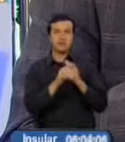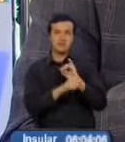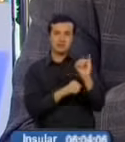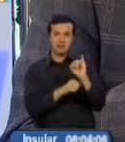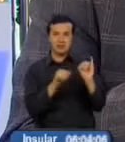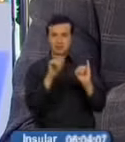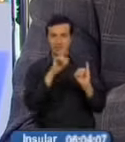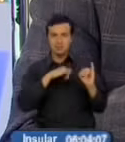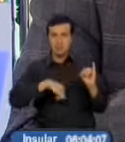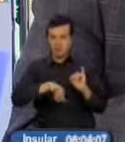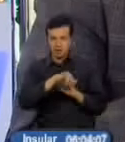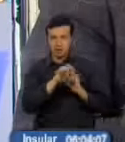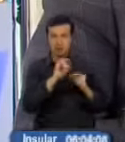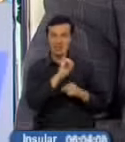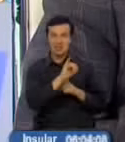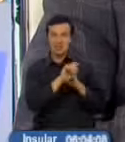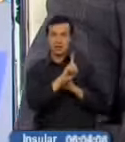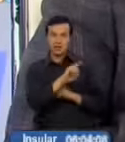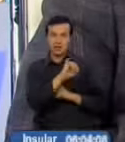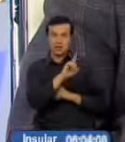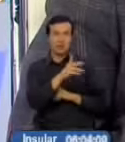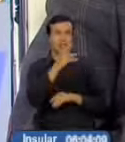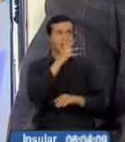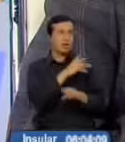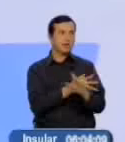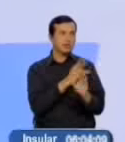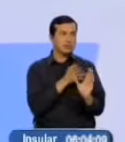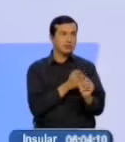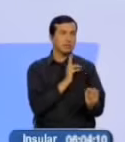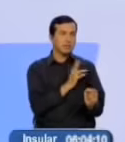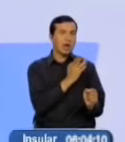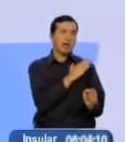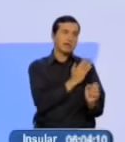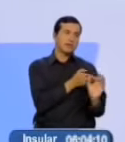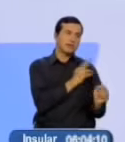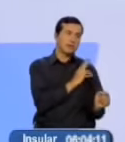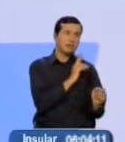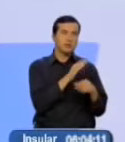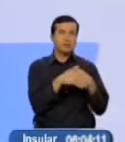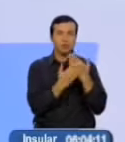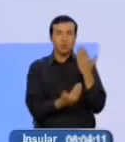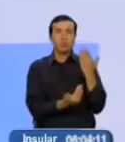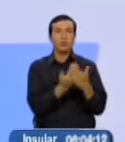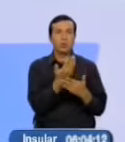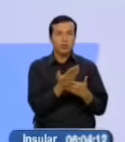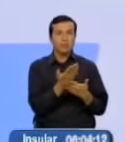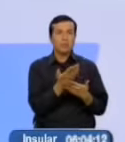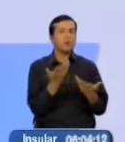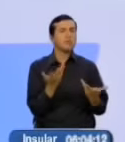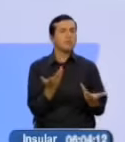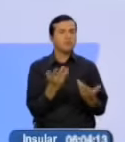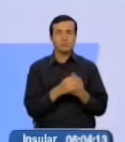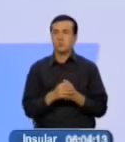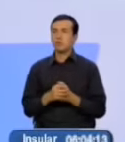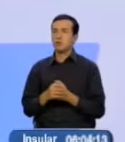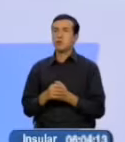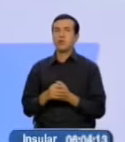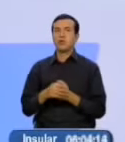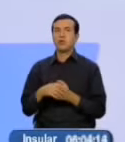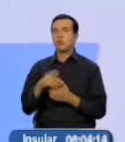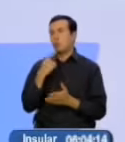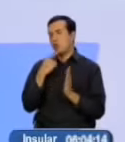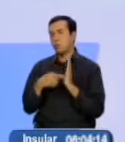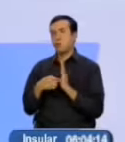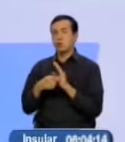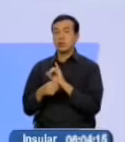la que se fue? Bueno, yo creo que esta es una Izquierda Democrática que está en otro país, ¿no? La